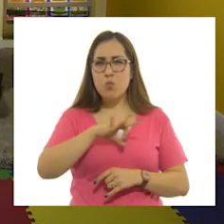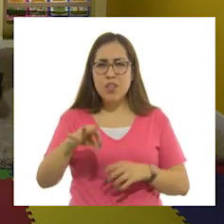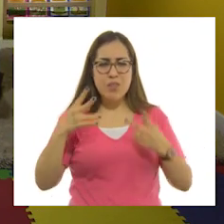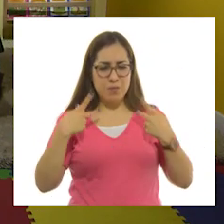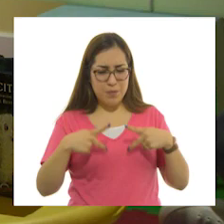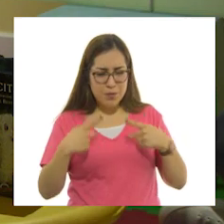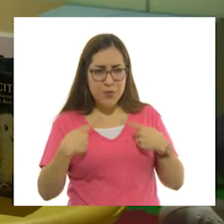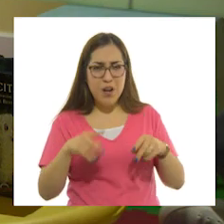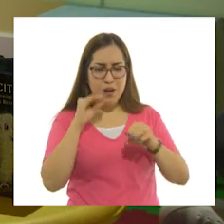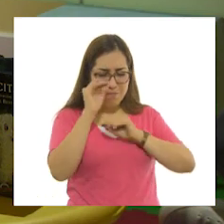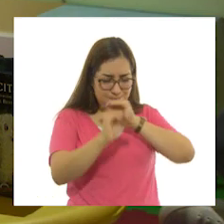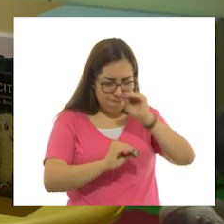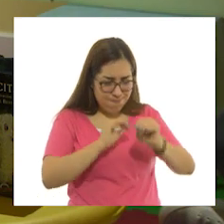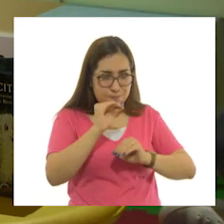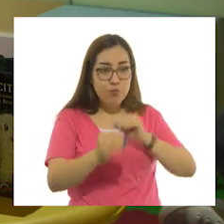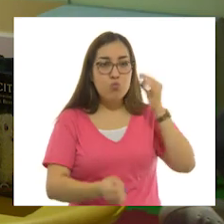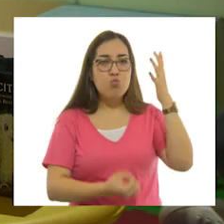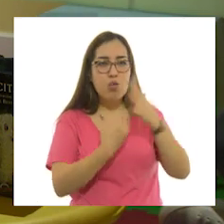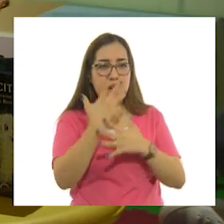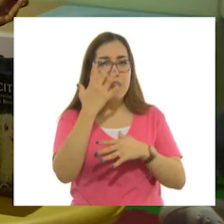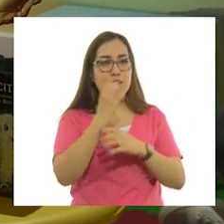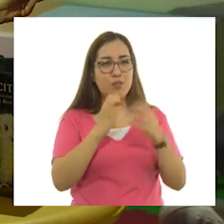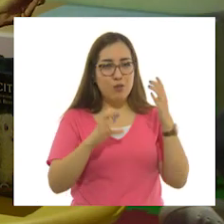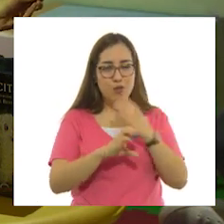añade otros elementos